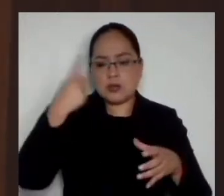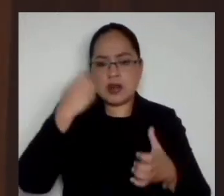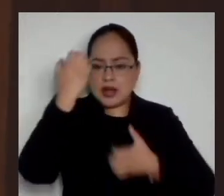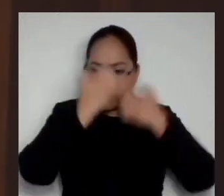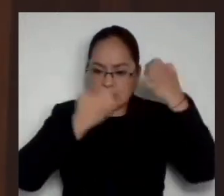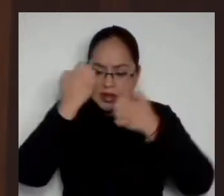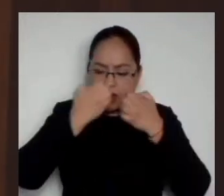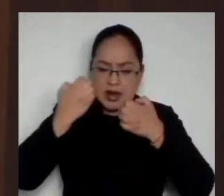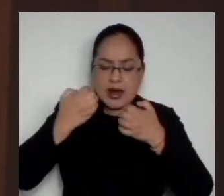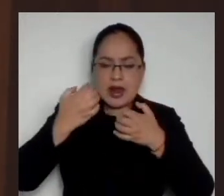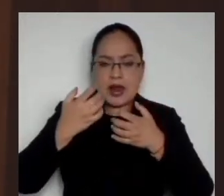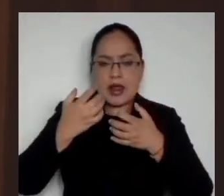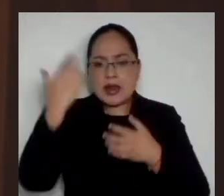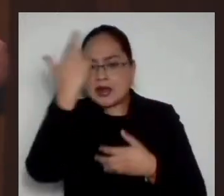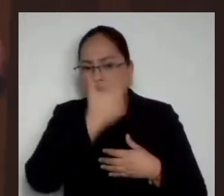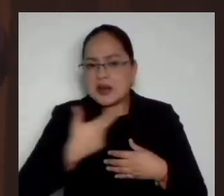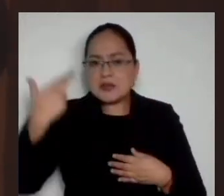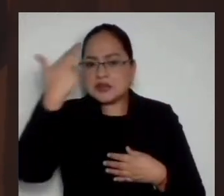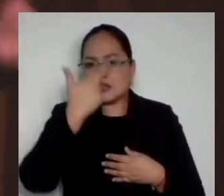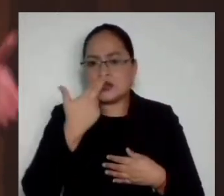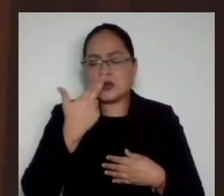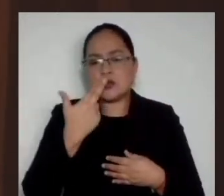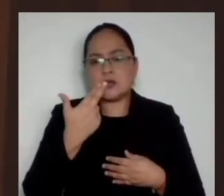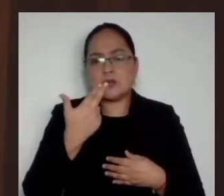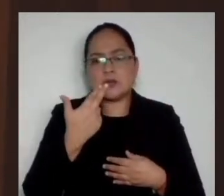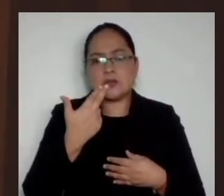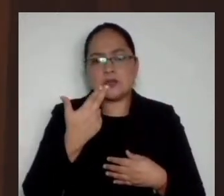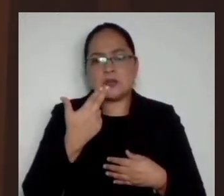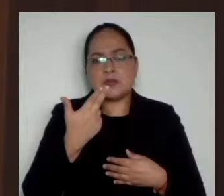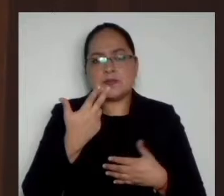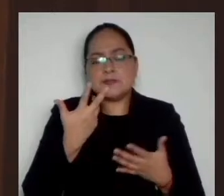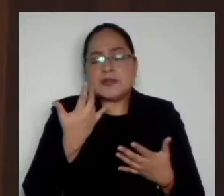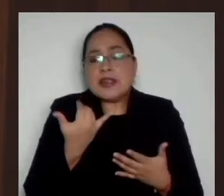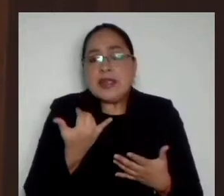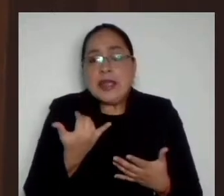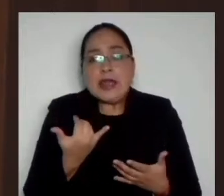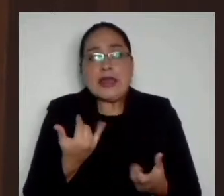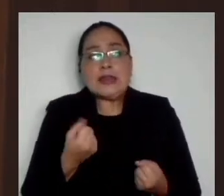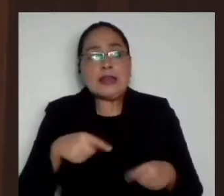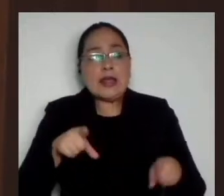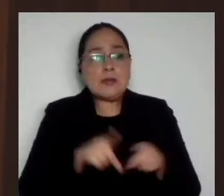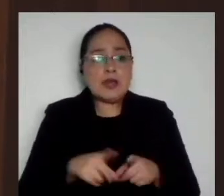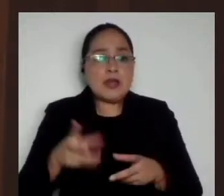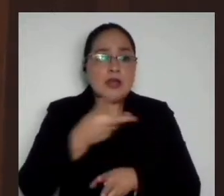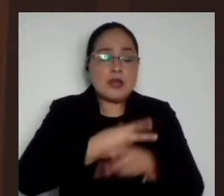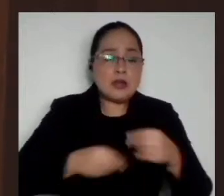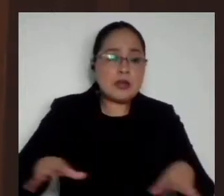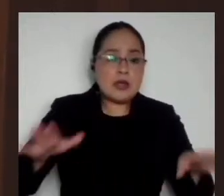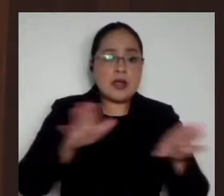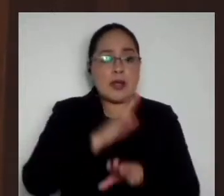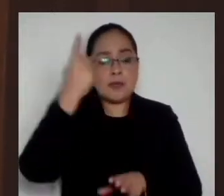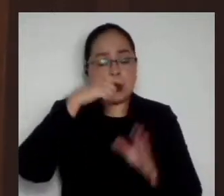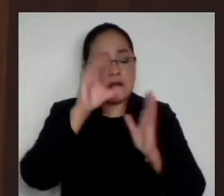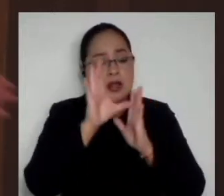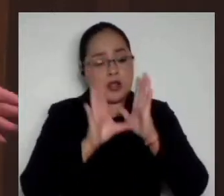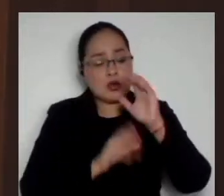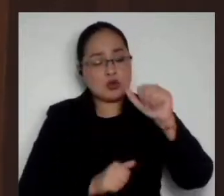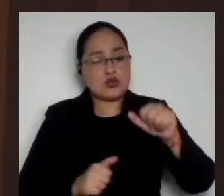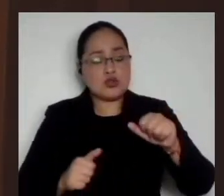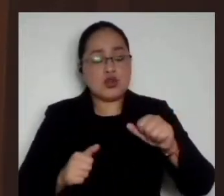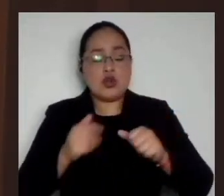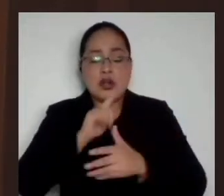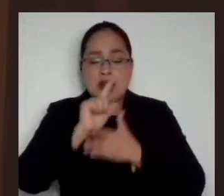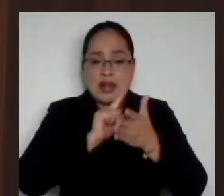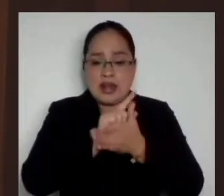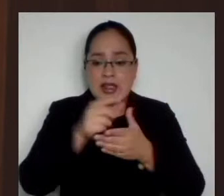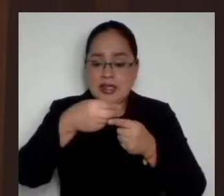estudio y renovación de la Constitución y de las leyes que de ella emanan aquí en